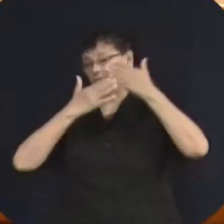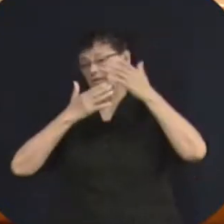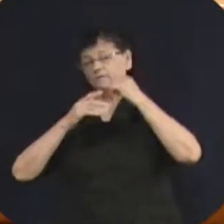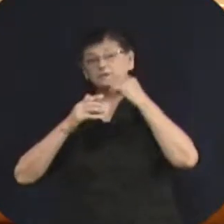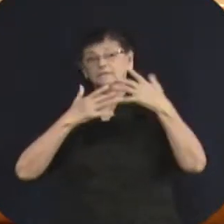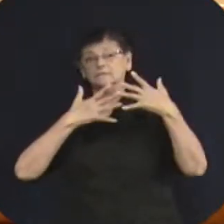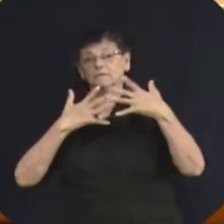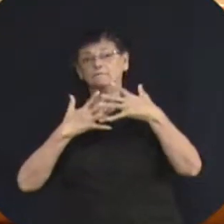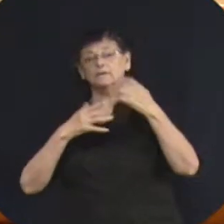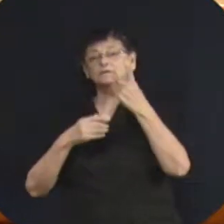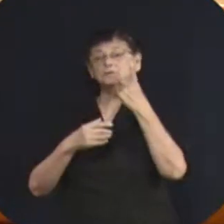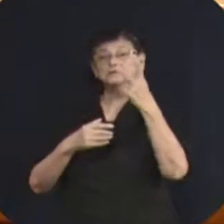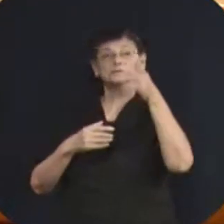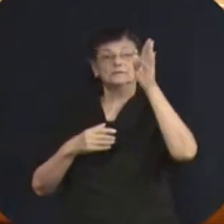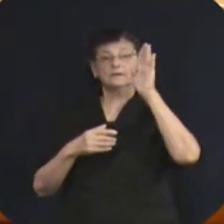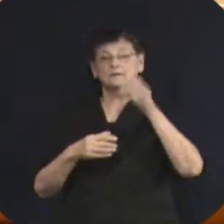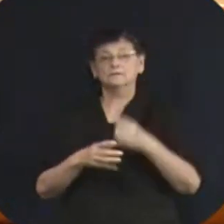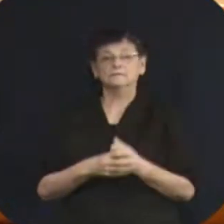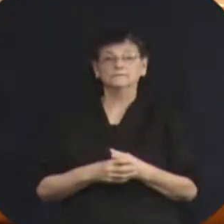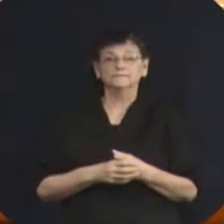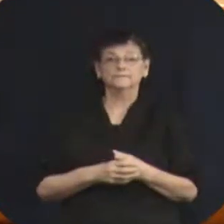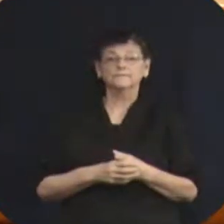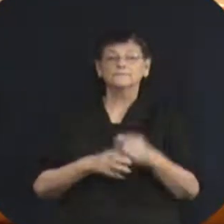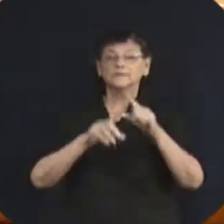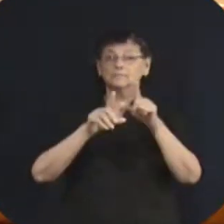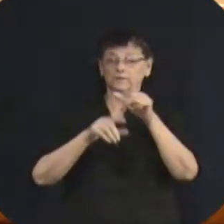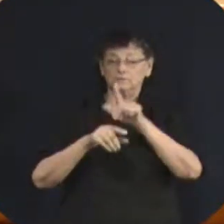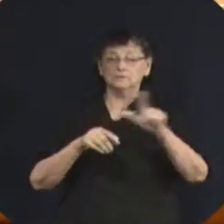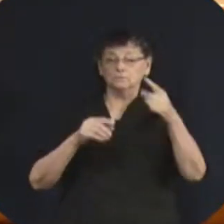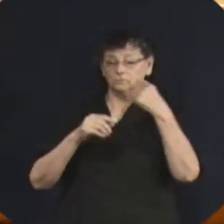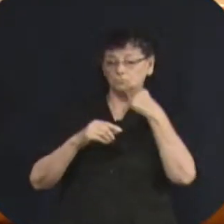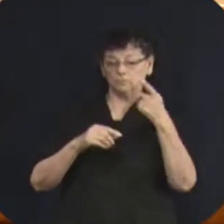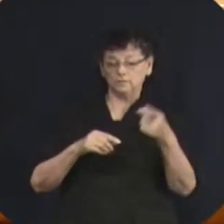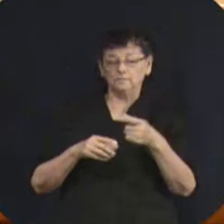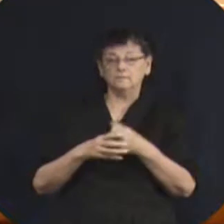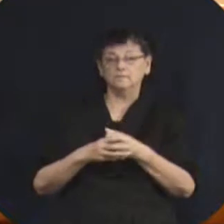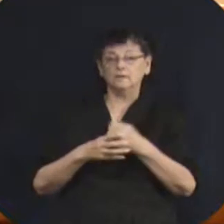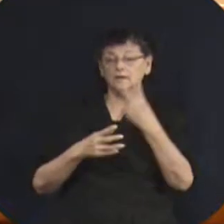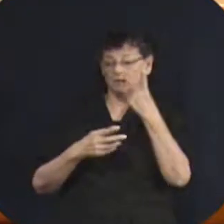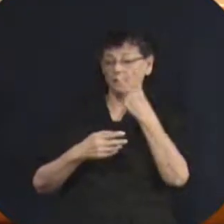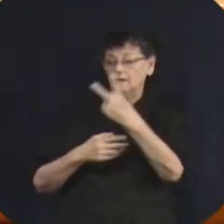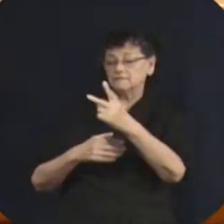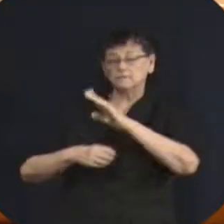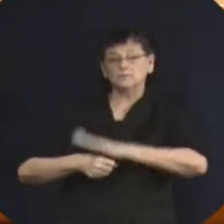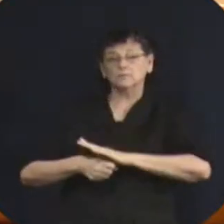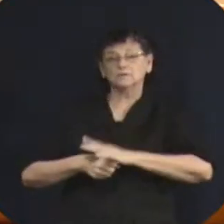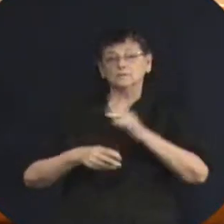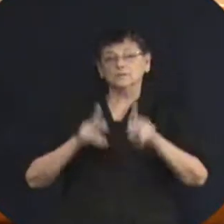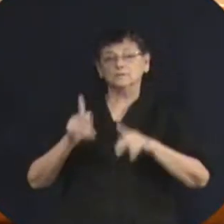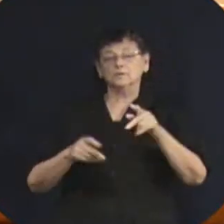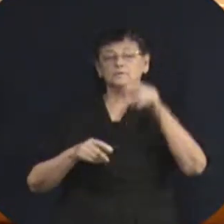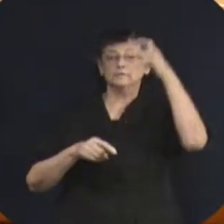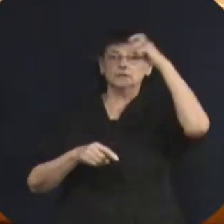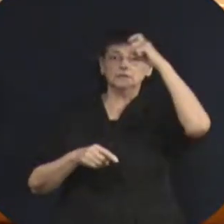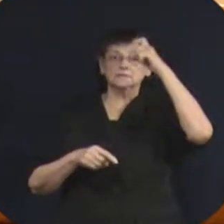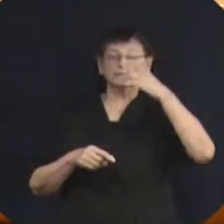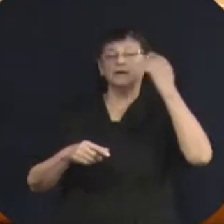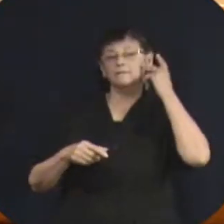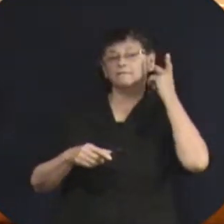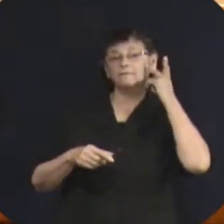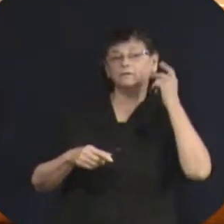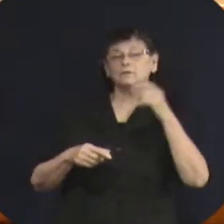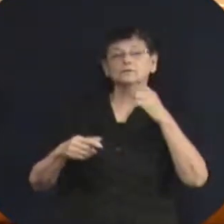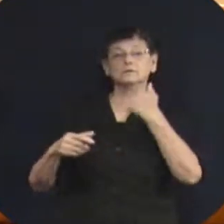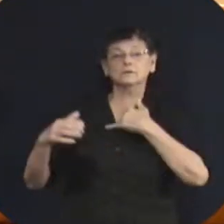porque tuvo miedo de mirar a Dios. Pero el Señor le dijo, he visto la opresión de mi pueblo en Egipto, he oído